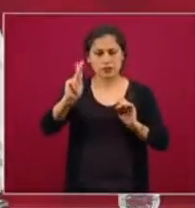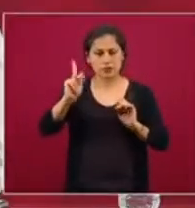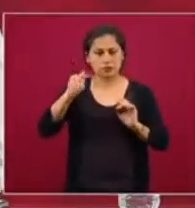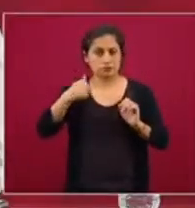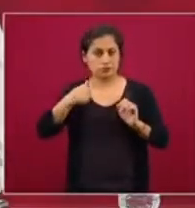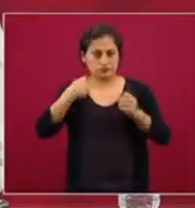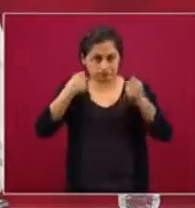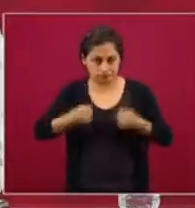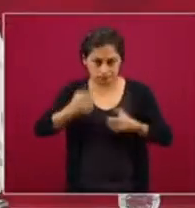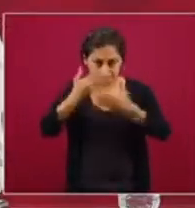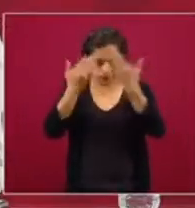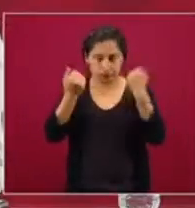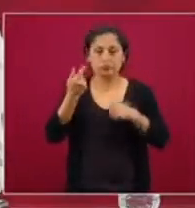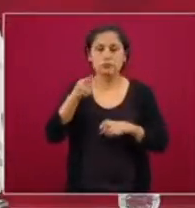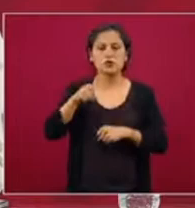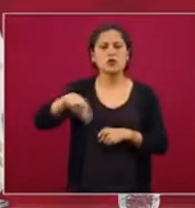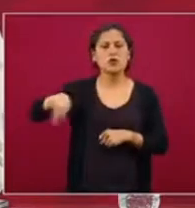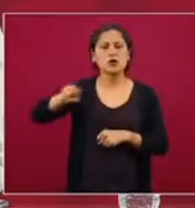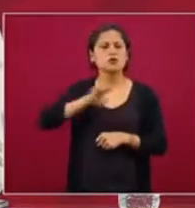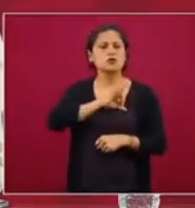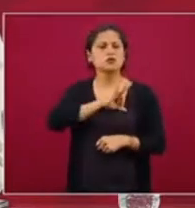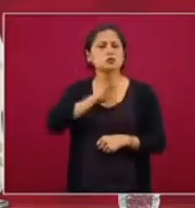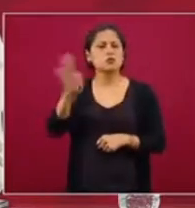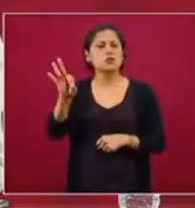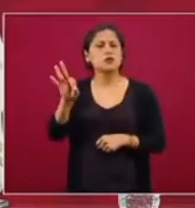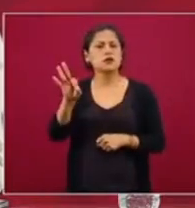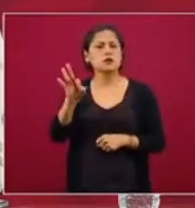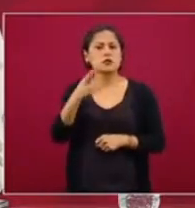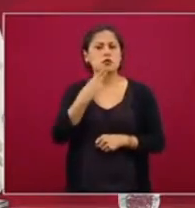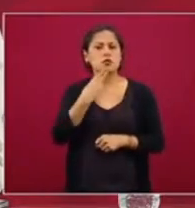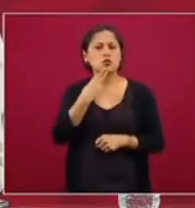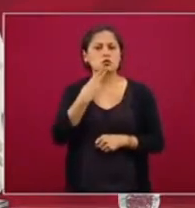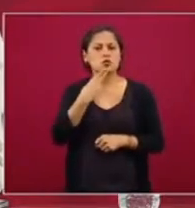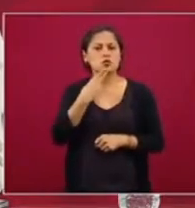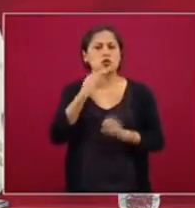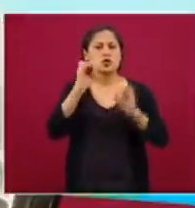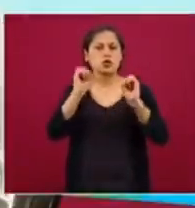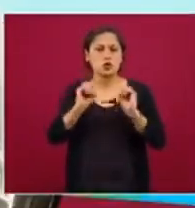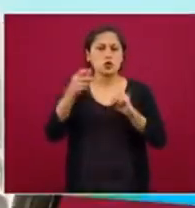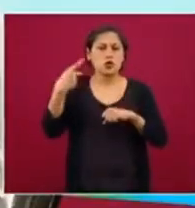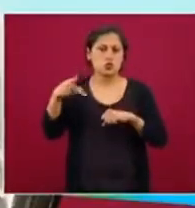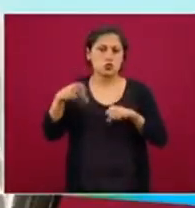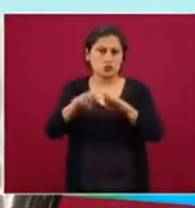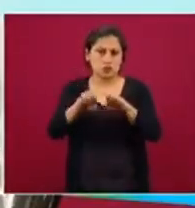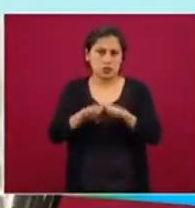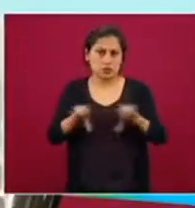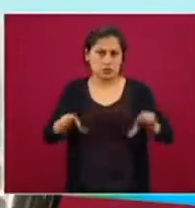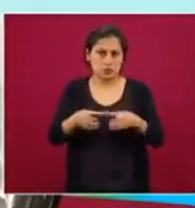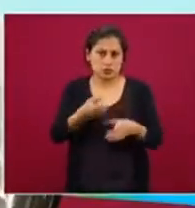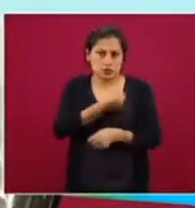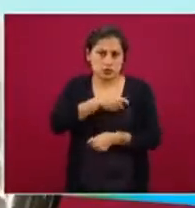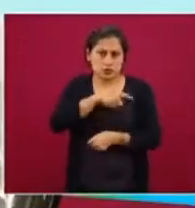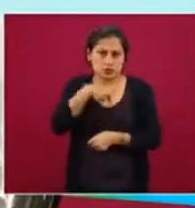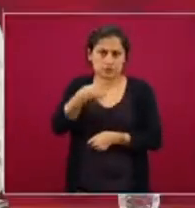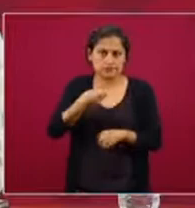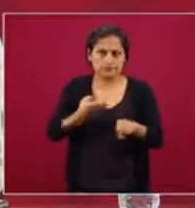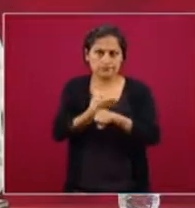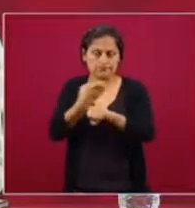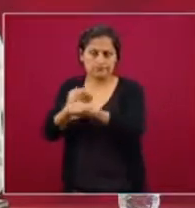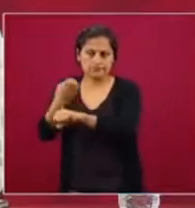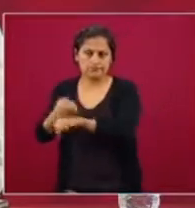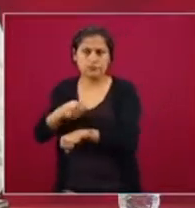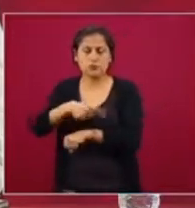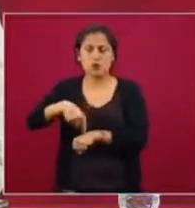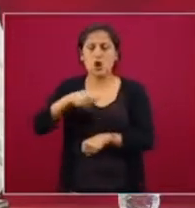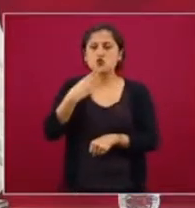ellos han echado mano de esos documentos o sus propias comunidades de salud pública están entrenadas para ello y toman en cuenta ese